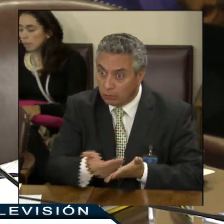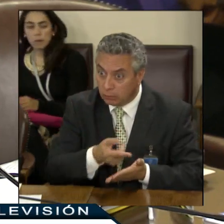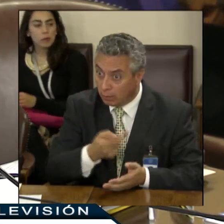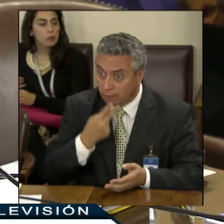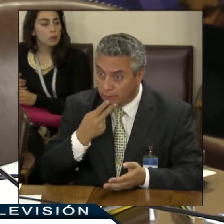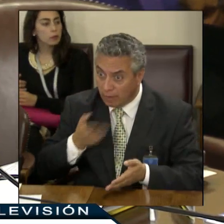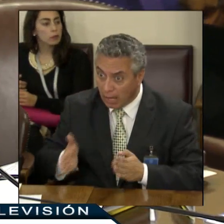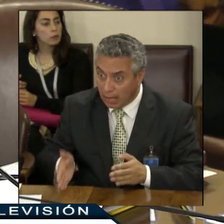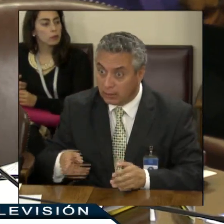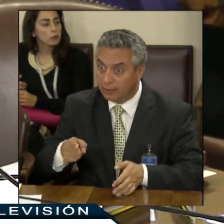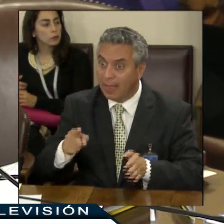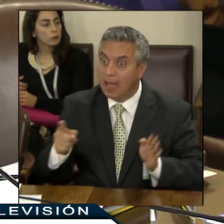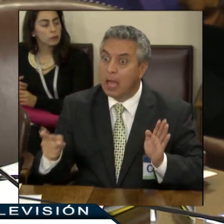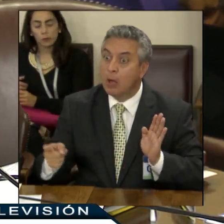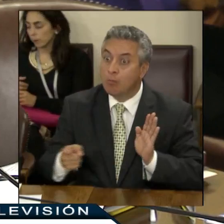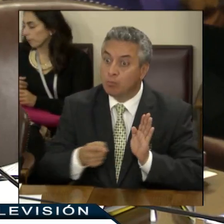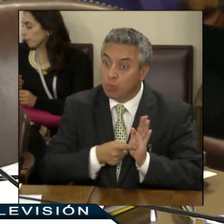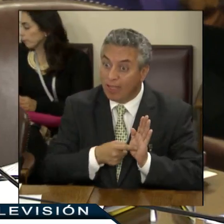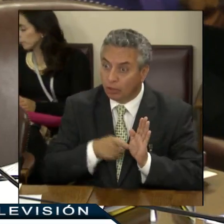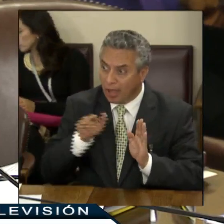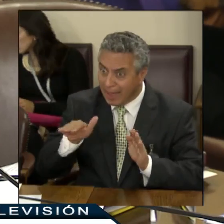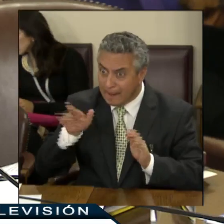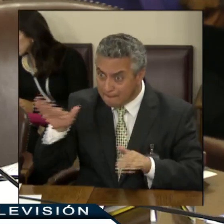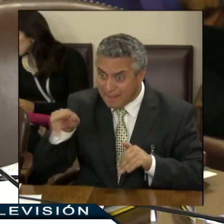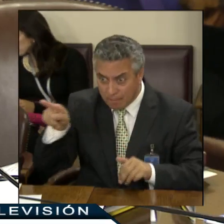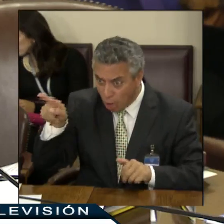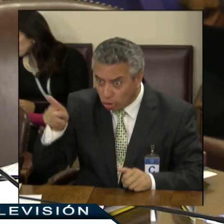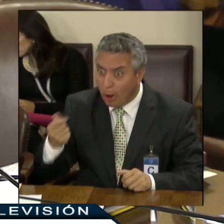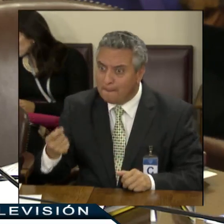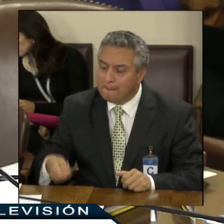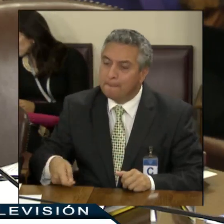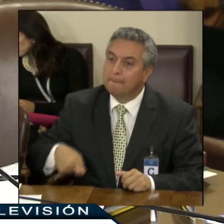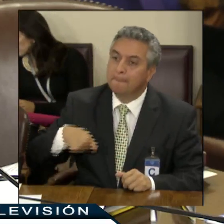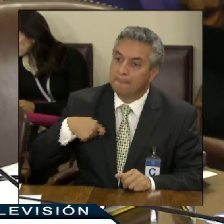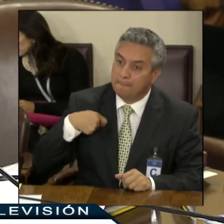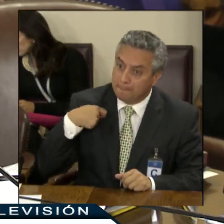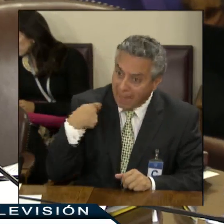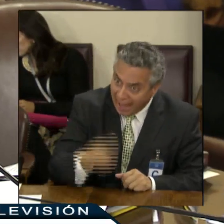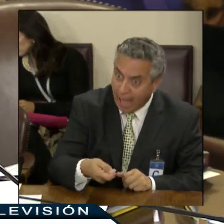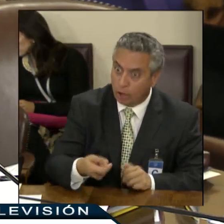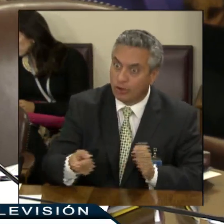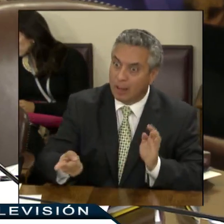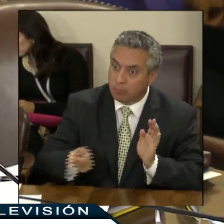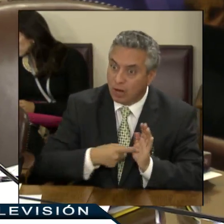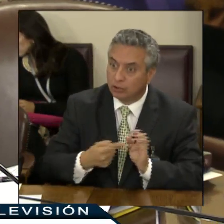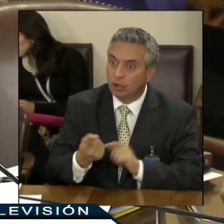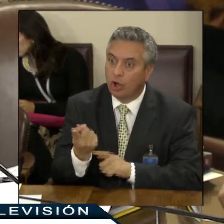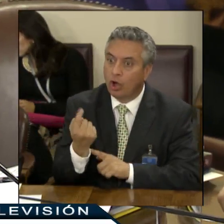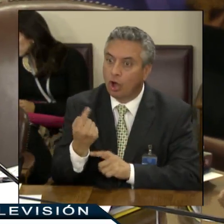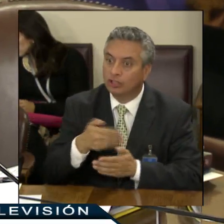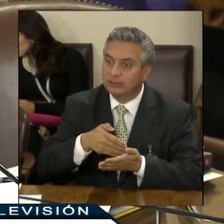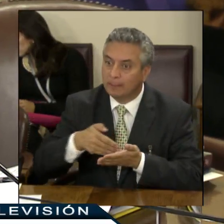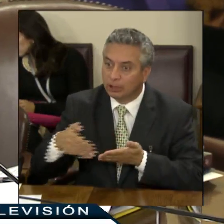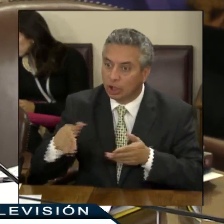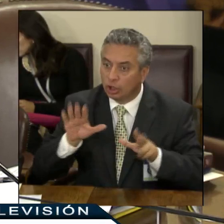millon esto impuesto que ellos mismos pagaron que ellos pagaron de